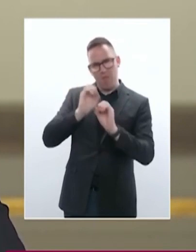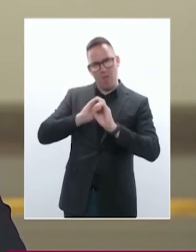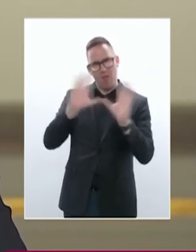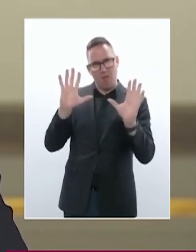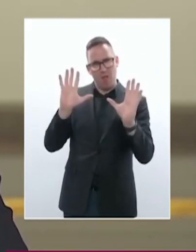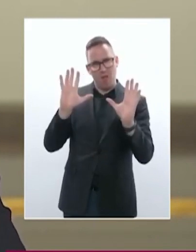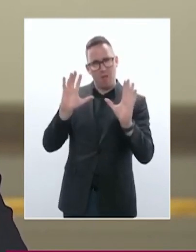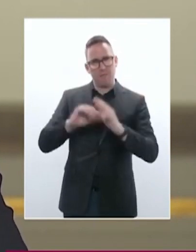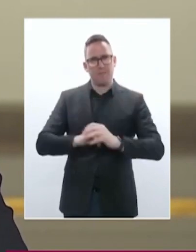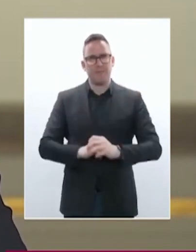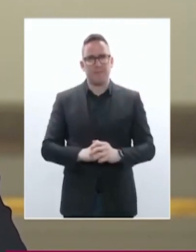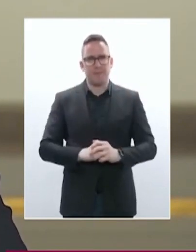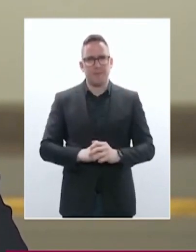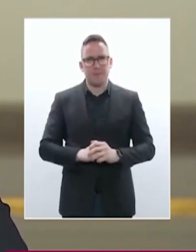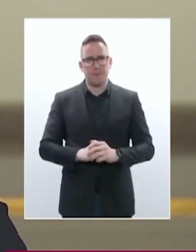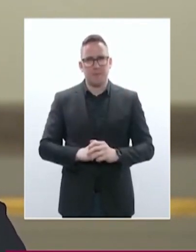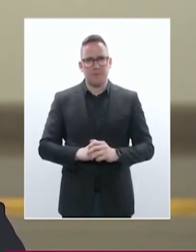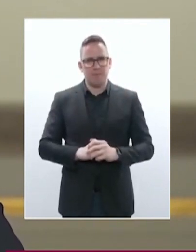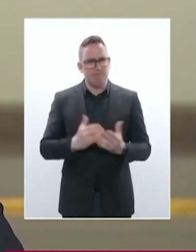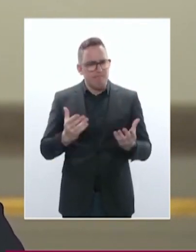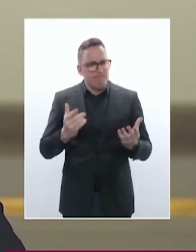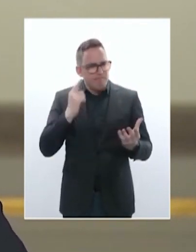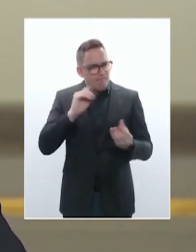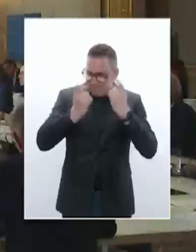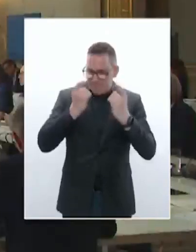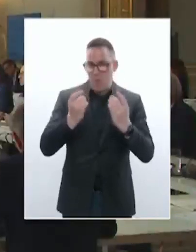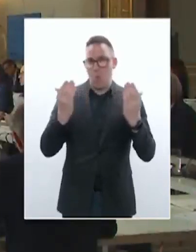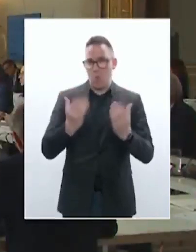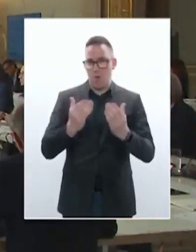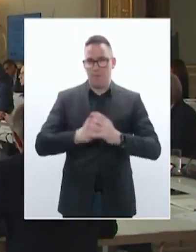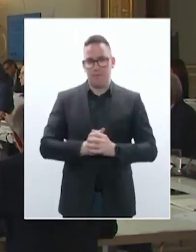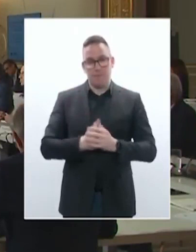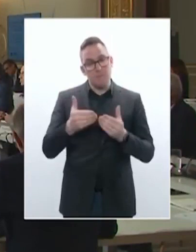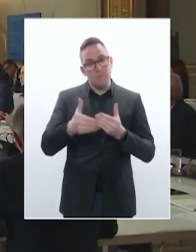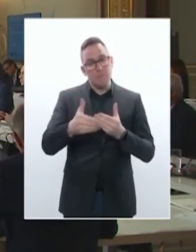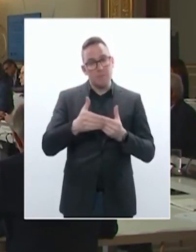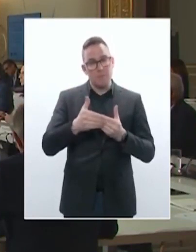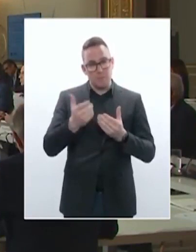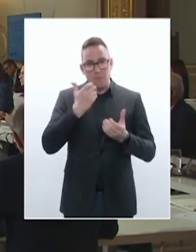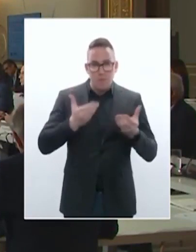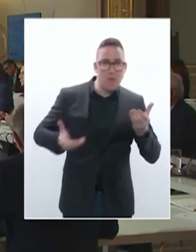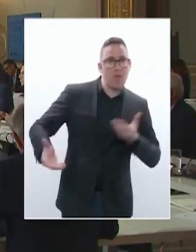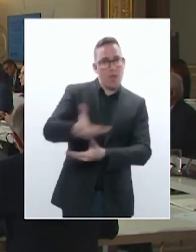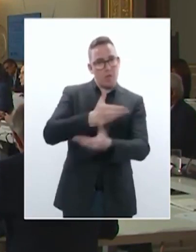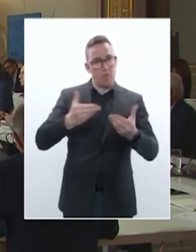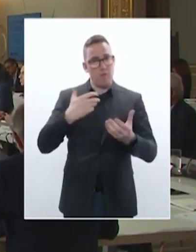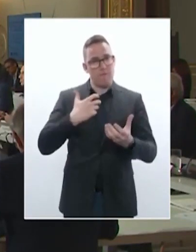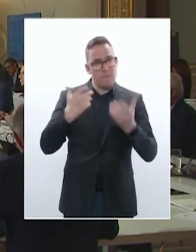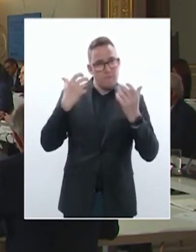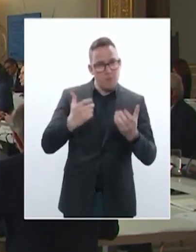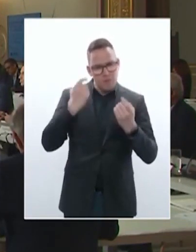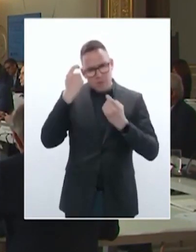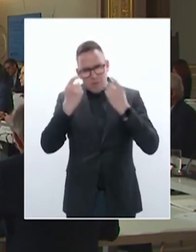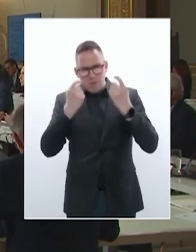au fond, notre sécurité à tous est aujourd'hui en jeu. Los diferentes gobiernos europeos y la prensa internacional llevan